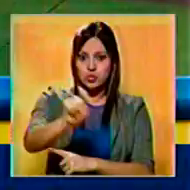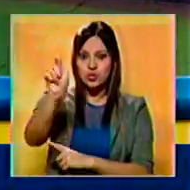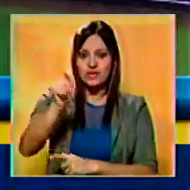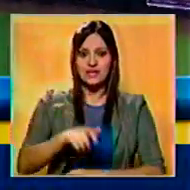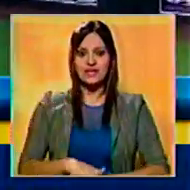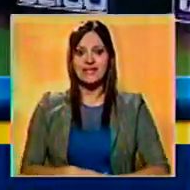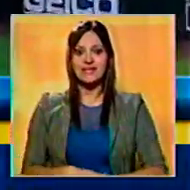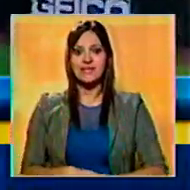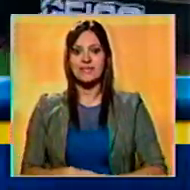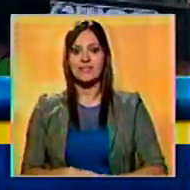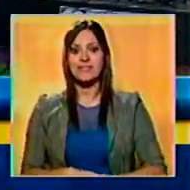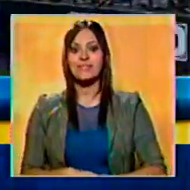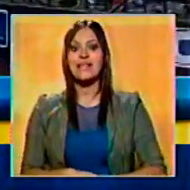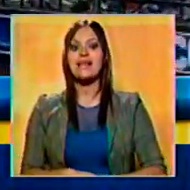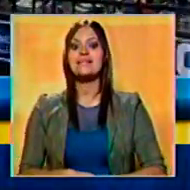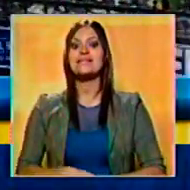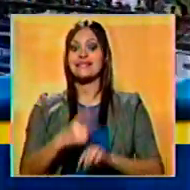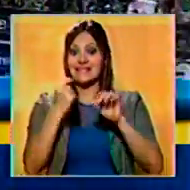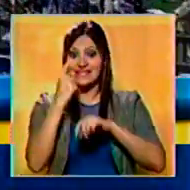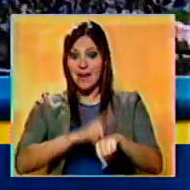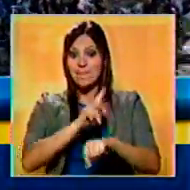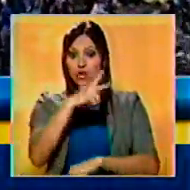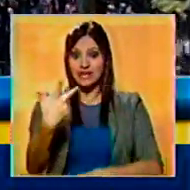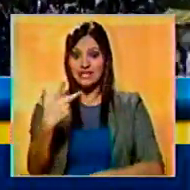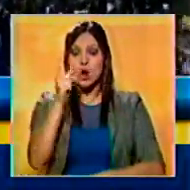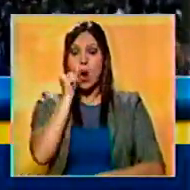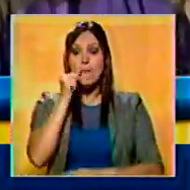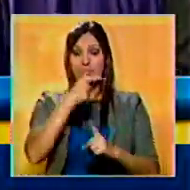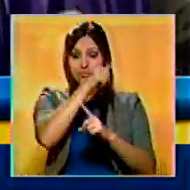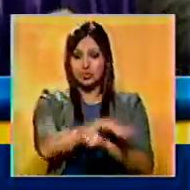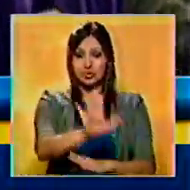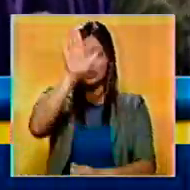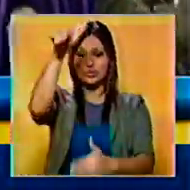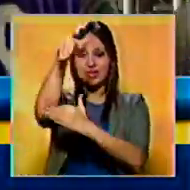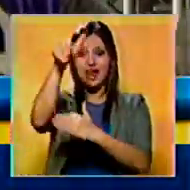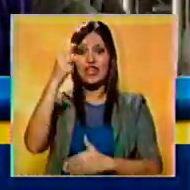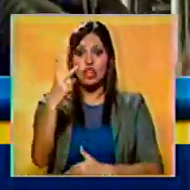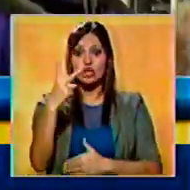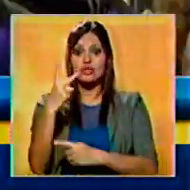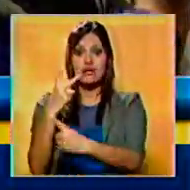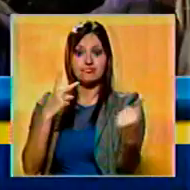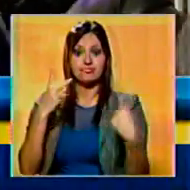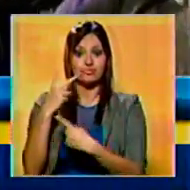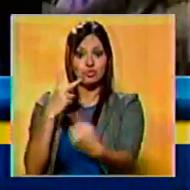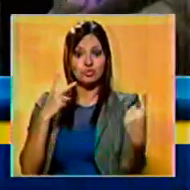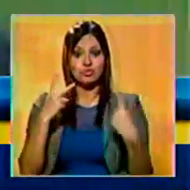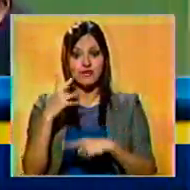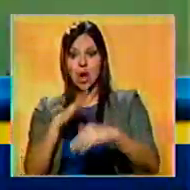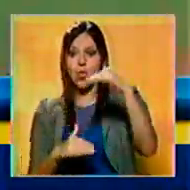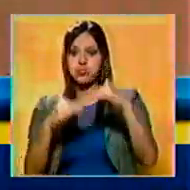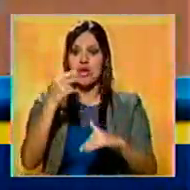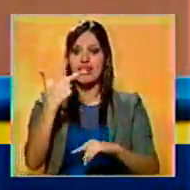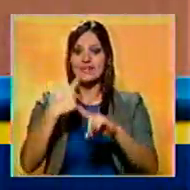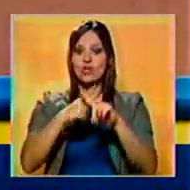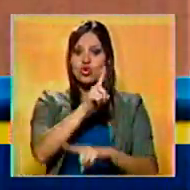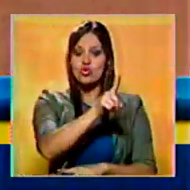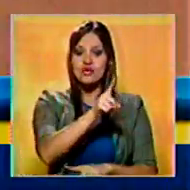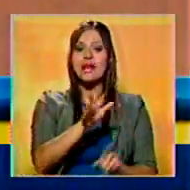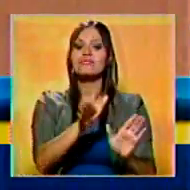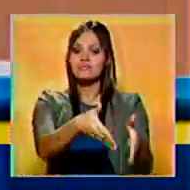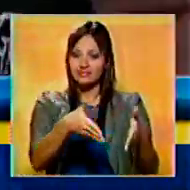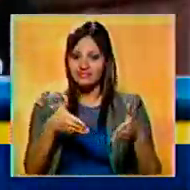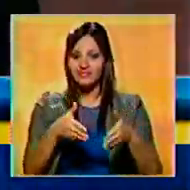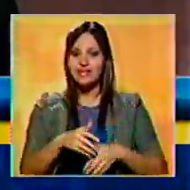Cachorros ante Rockies, y tercer episodio estaba Carlos González, la sacaba con dos en circulación, voltear la pizarra 3-1 a favor de los